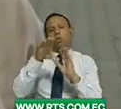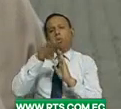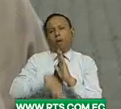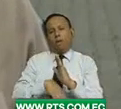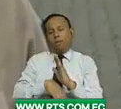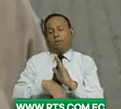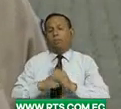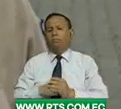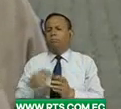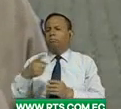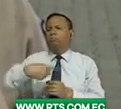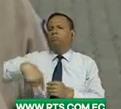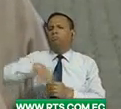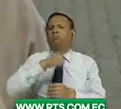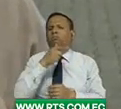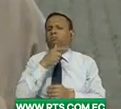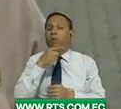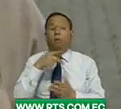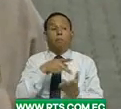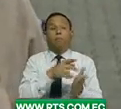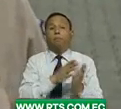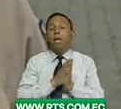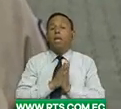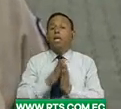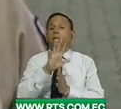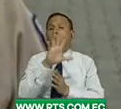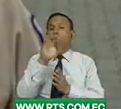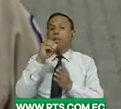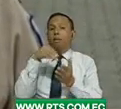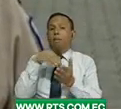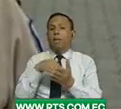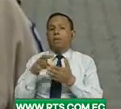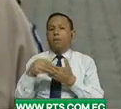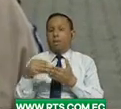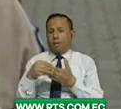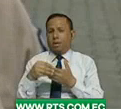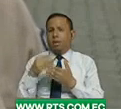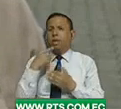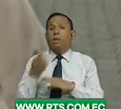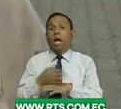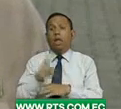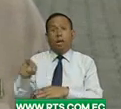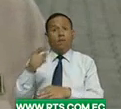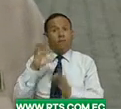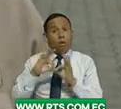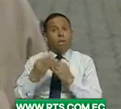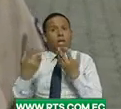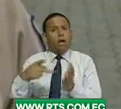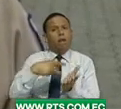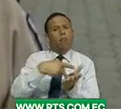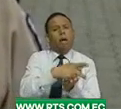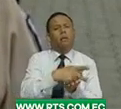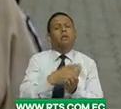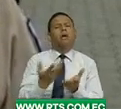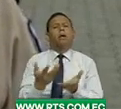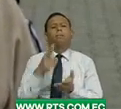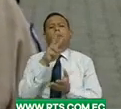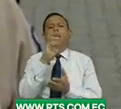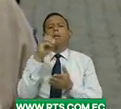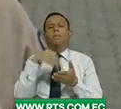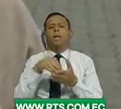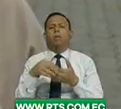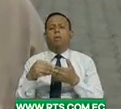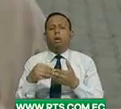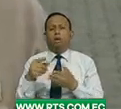solicitaban alrededor casi de $50,000. Tengo entendido que habían realizado ya un depósito de $20,000. Tenemos 6 personas detenidas que